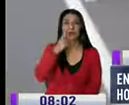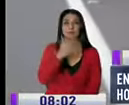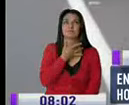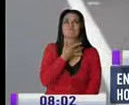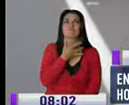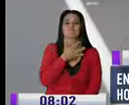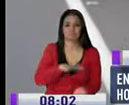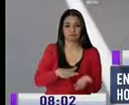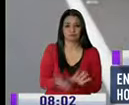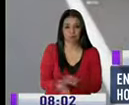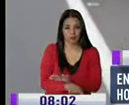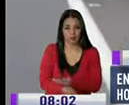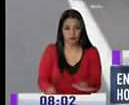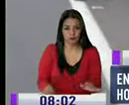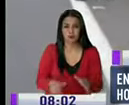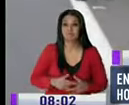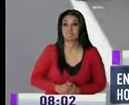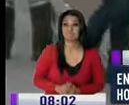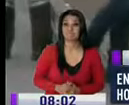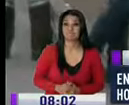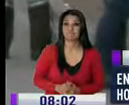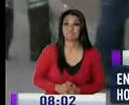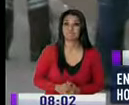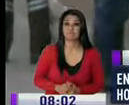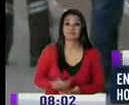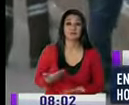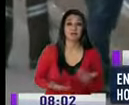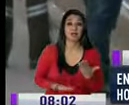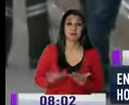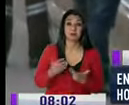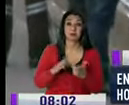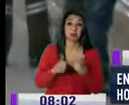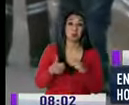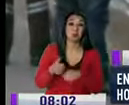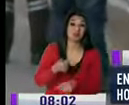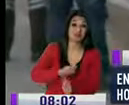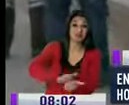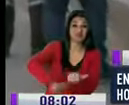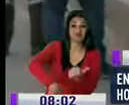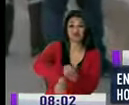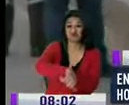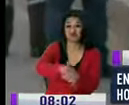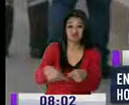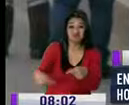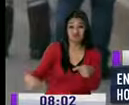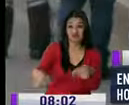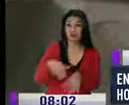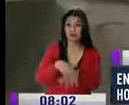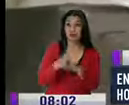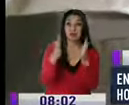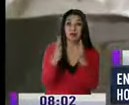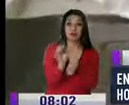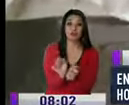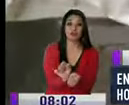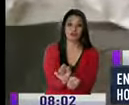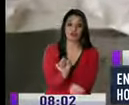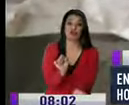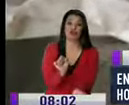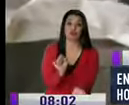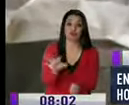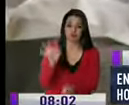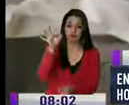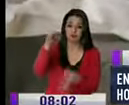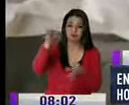algunas horas de haber fallecido. Se trataría de un presunto ajuste de cuentas o venganza. Tenía las manos atadas y en el sitio encontraron un